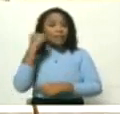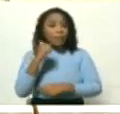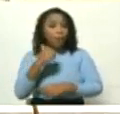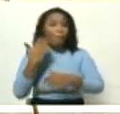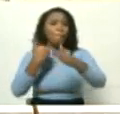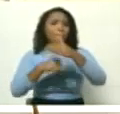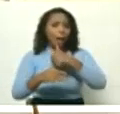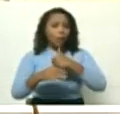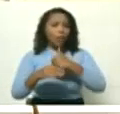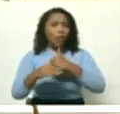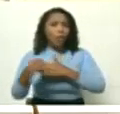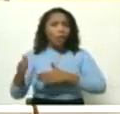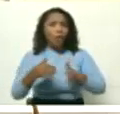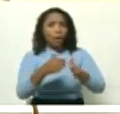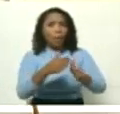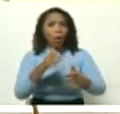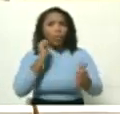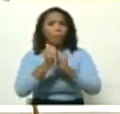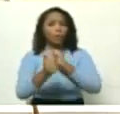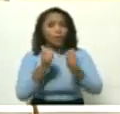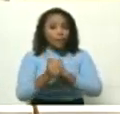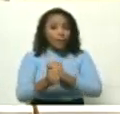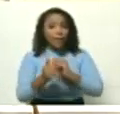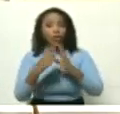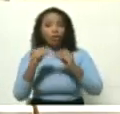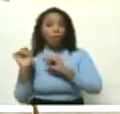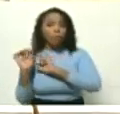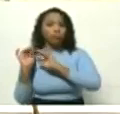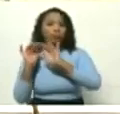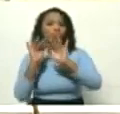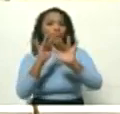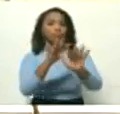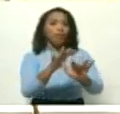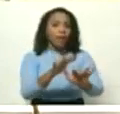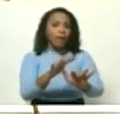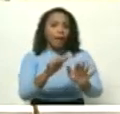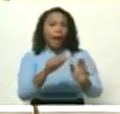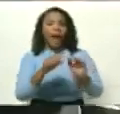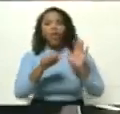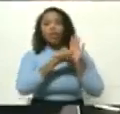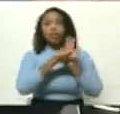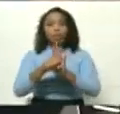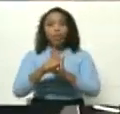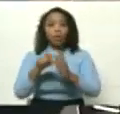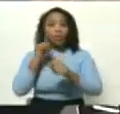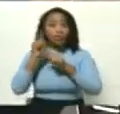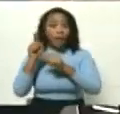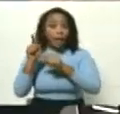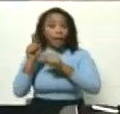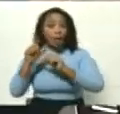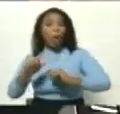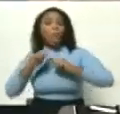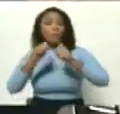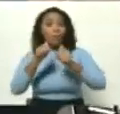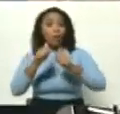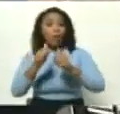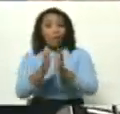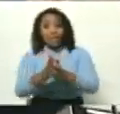pues los corredores, los atletas, los deportistas, nos vamos allá a los próceres. De ahí vamos a lanzar el gran